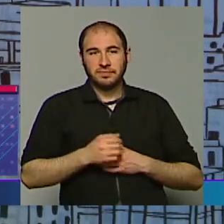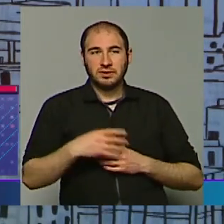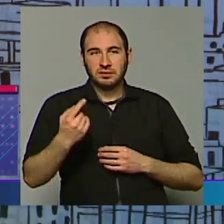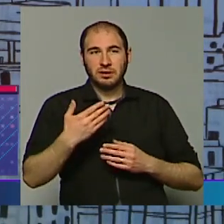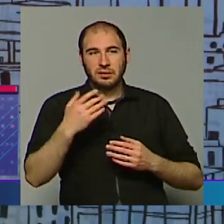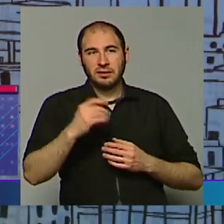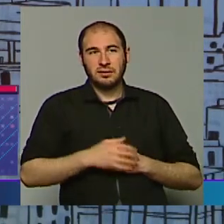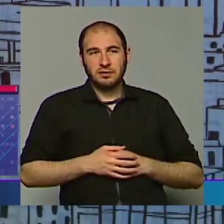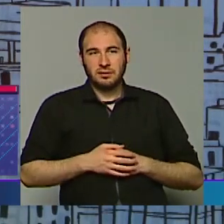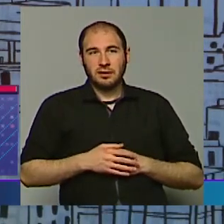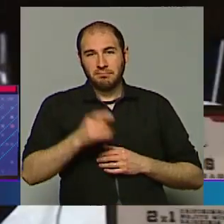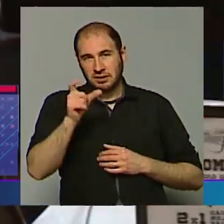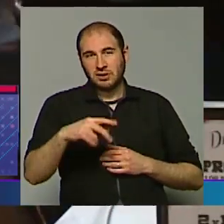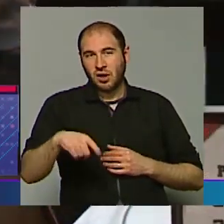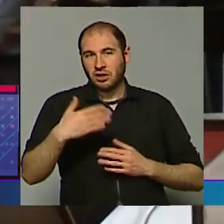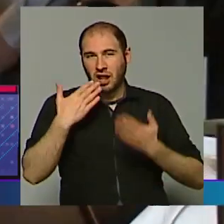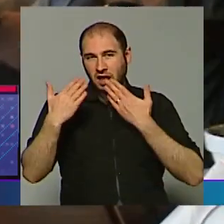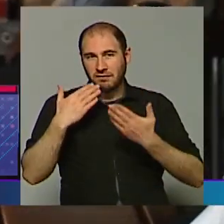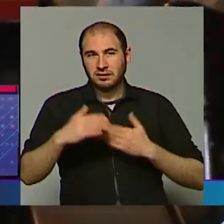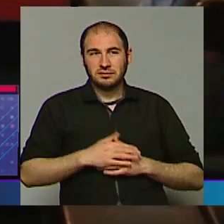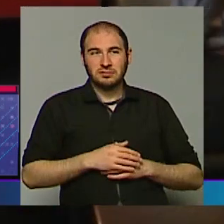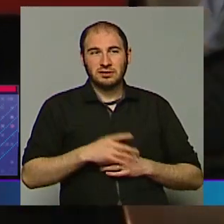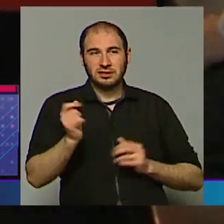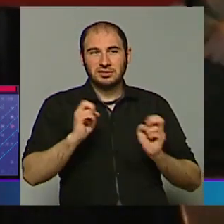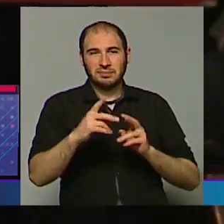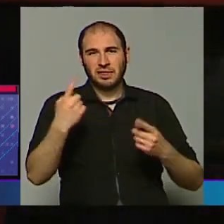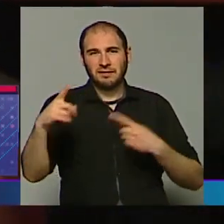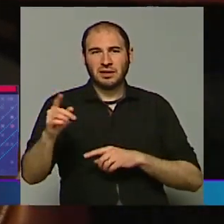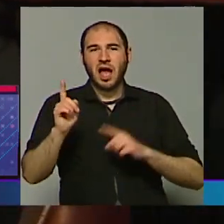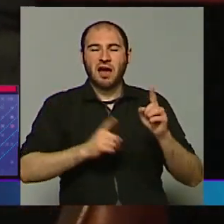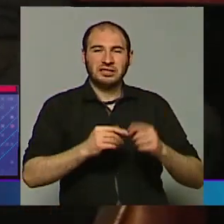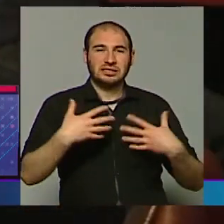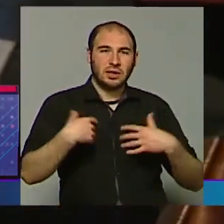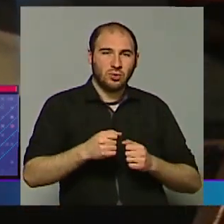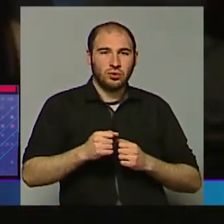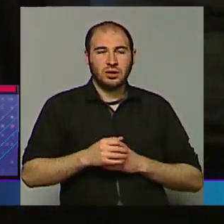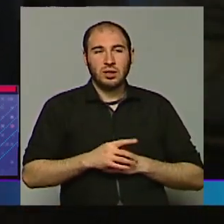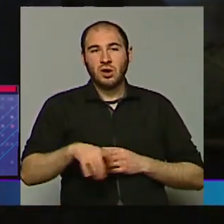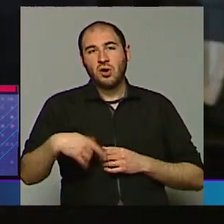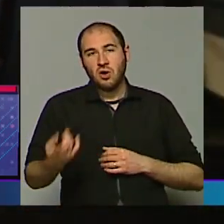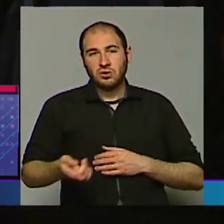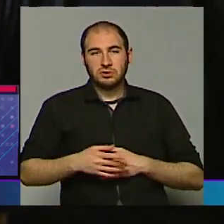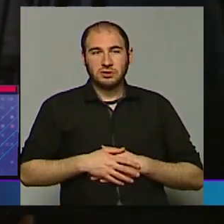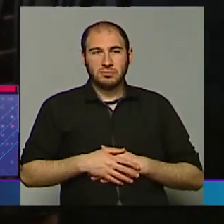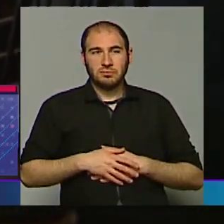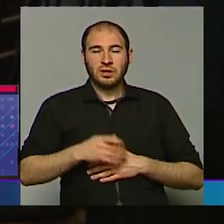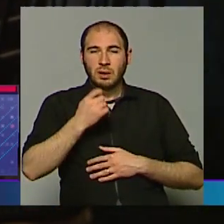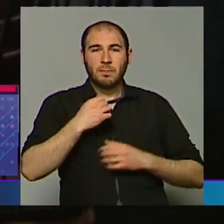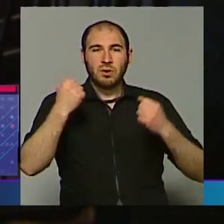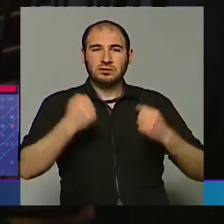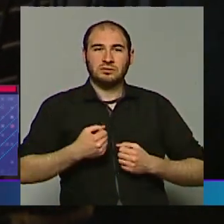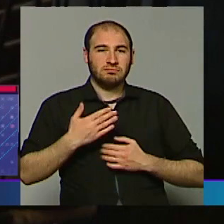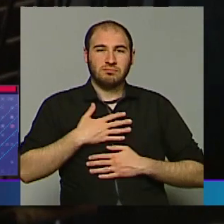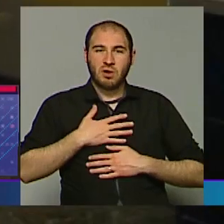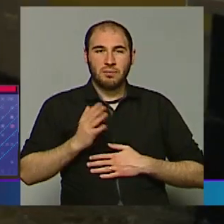hablo con algún vegano, entró por una cuestión diferente. A veces es por la salud, claro, a veces es por una posición